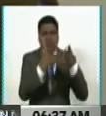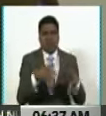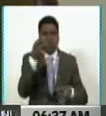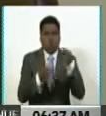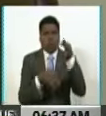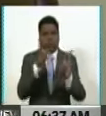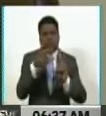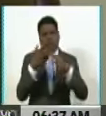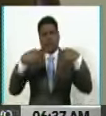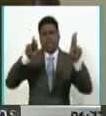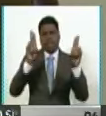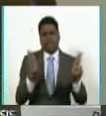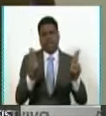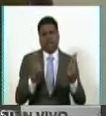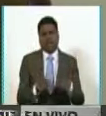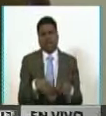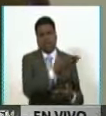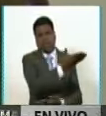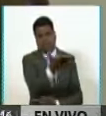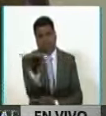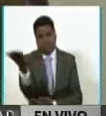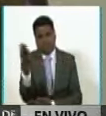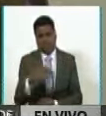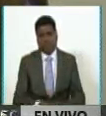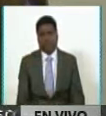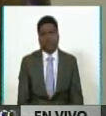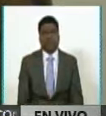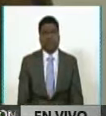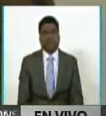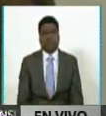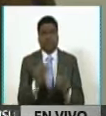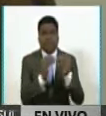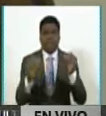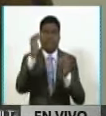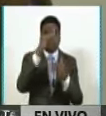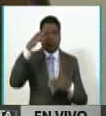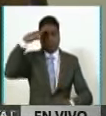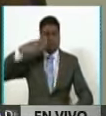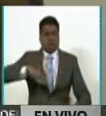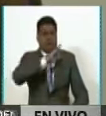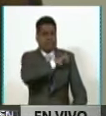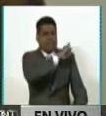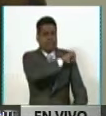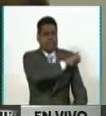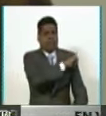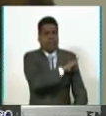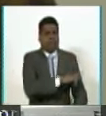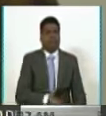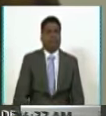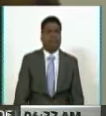Paz. Señores compañeros, mayores generales y almirantes del Estado Mayor Superior,